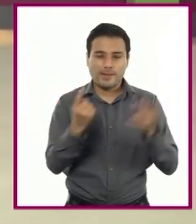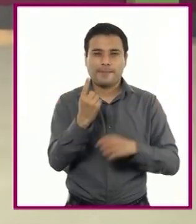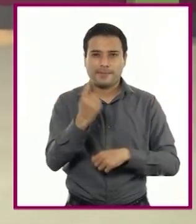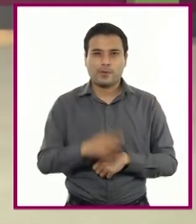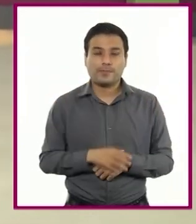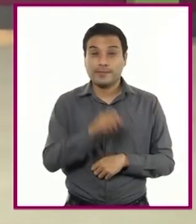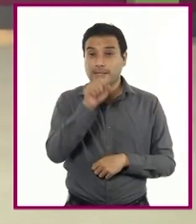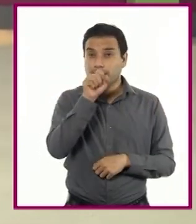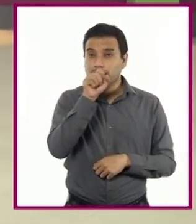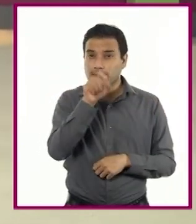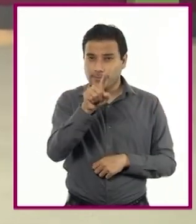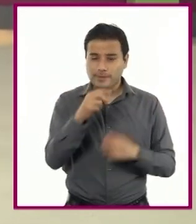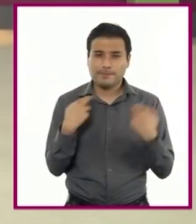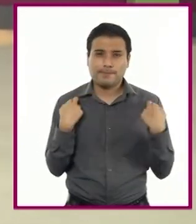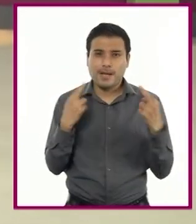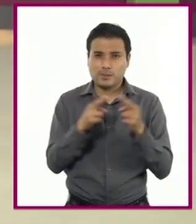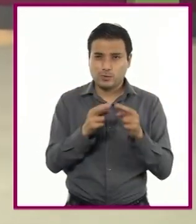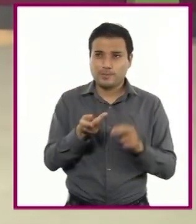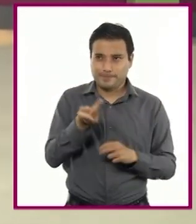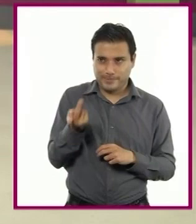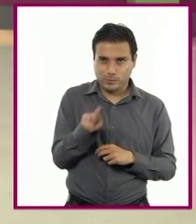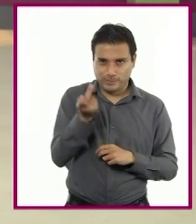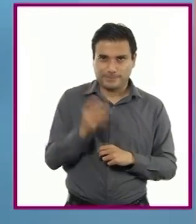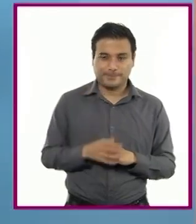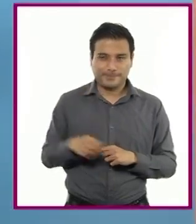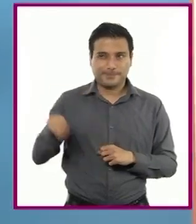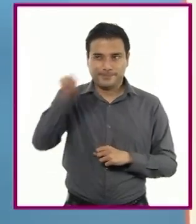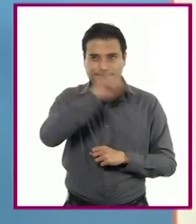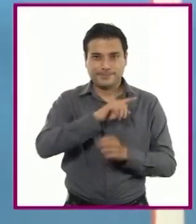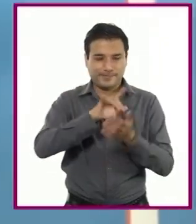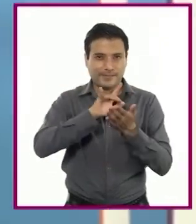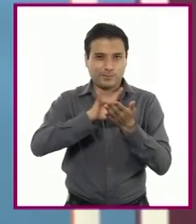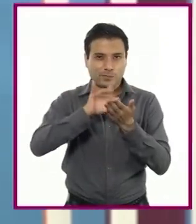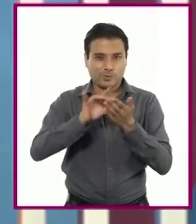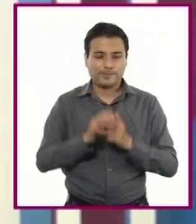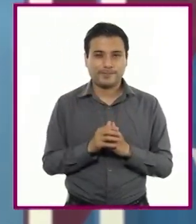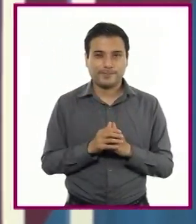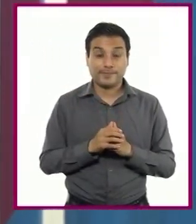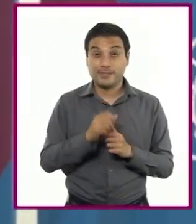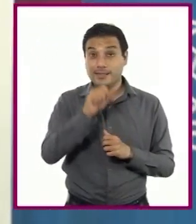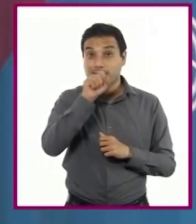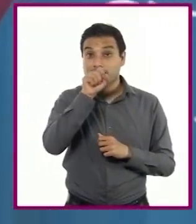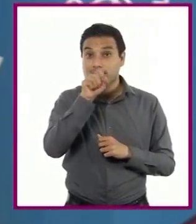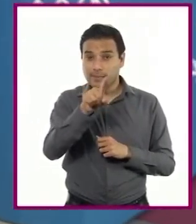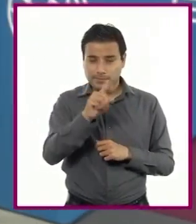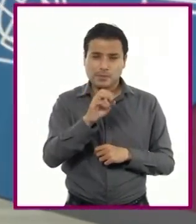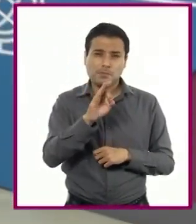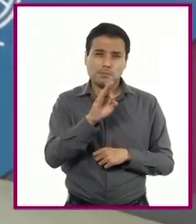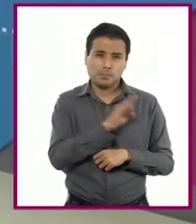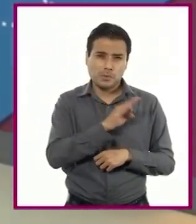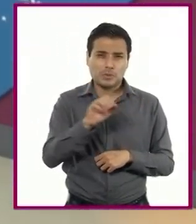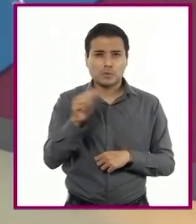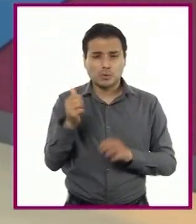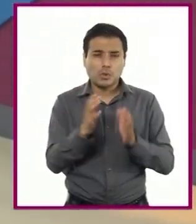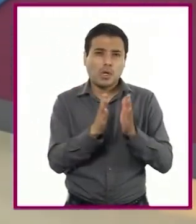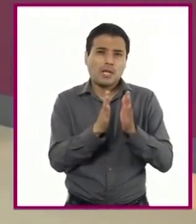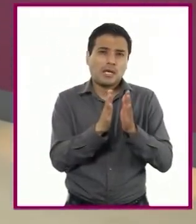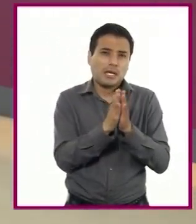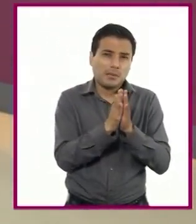pedir apoyo a sus maestras y maestros. También podrán consultar otras